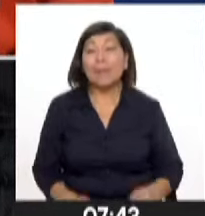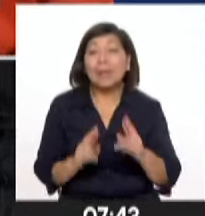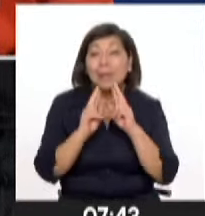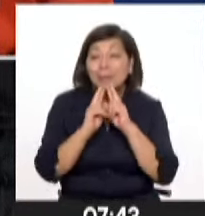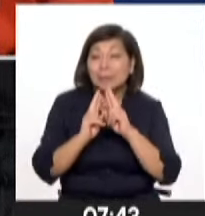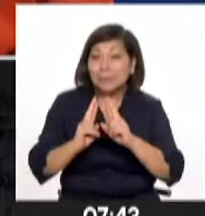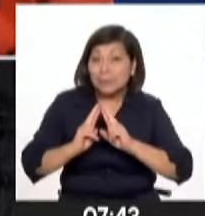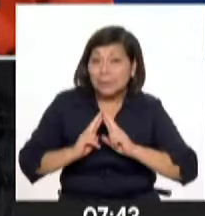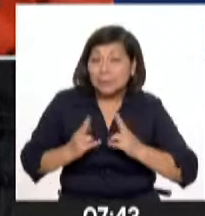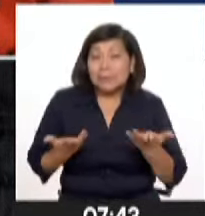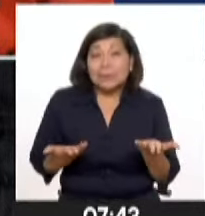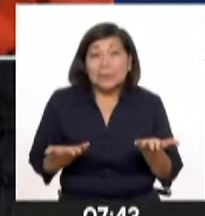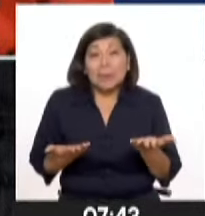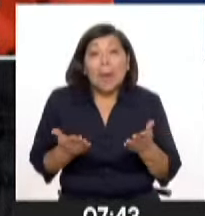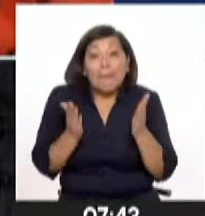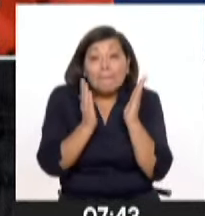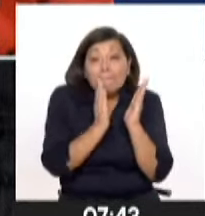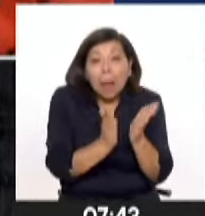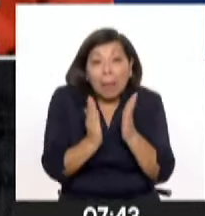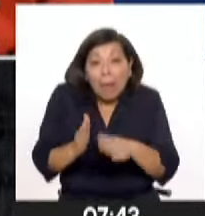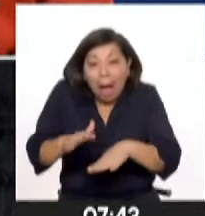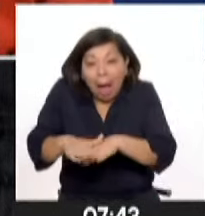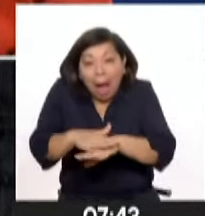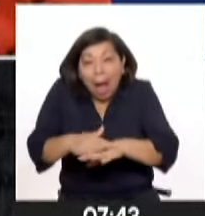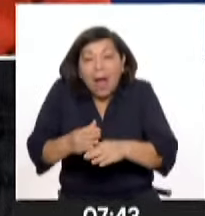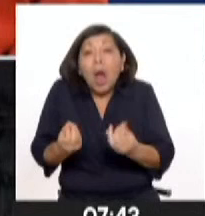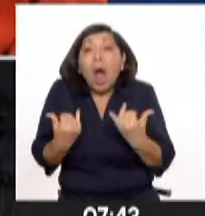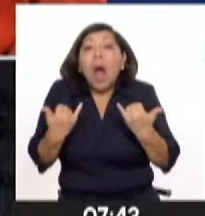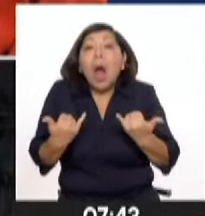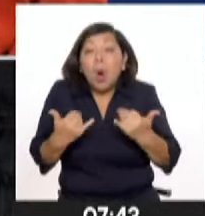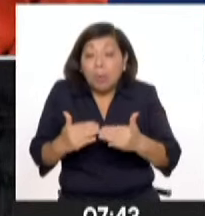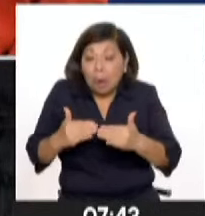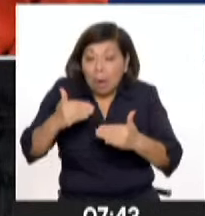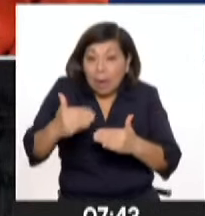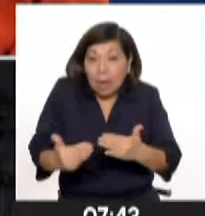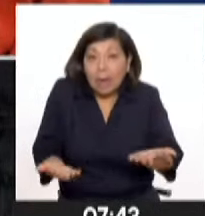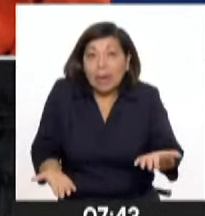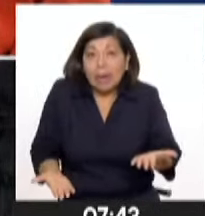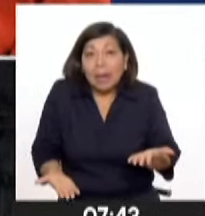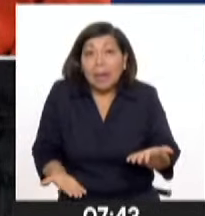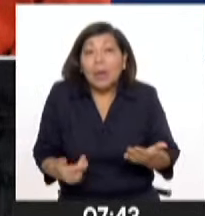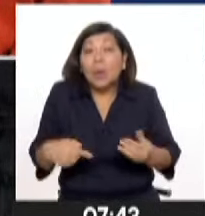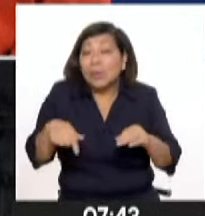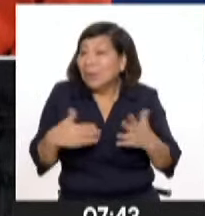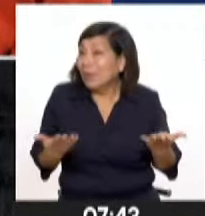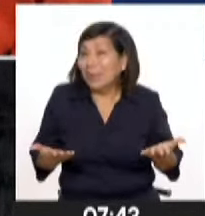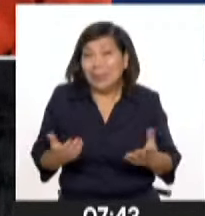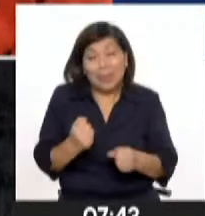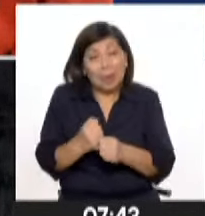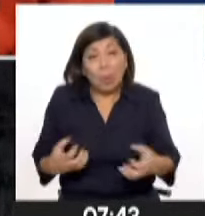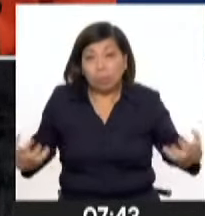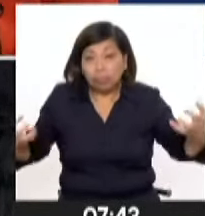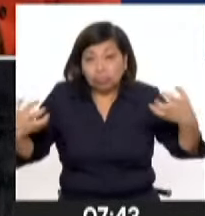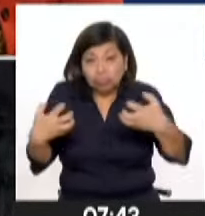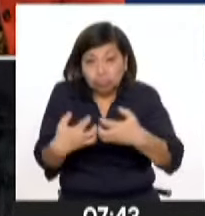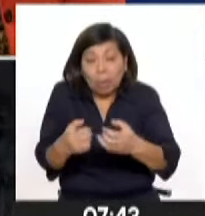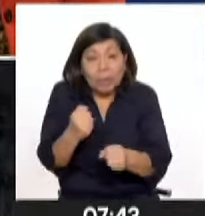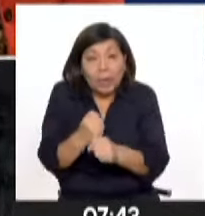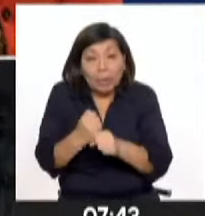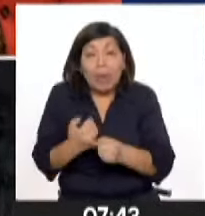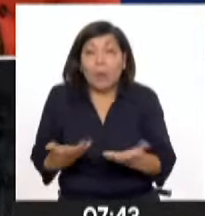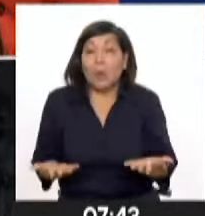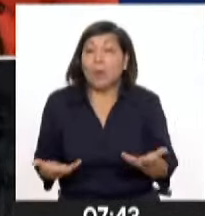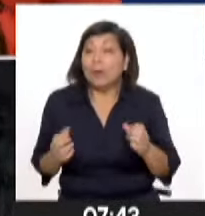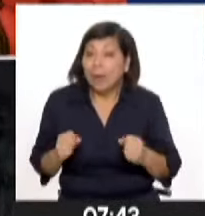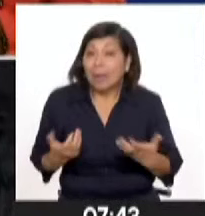respuesta también y acciones de preparación. ¿Cuál es el trabajo que se viene desarrollando ya con autoridades? Porque acá hay un trabajo en conjunto y estamos con